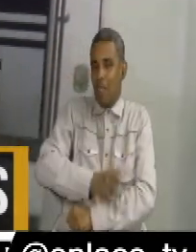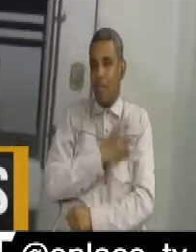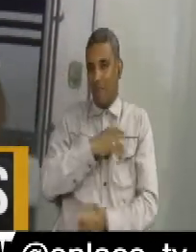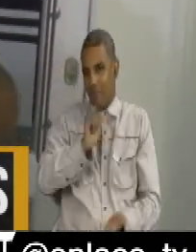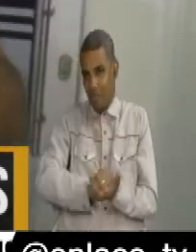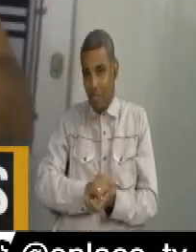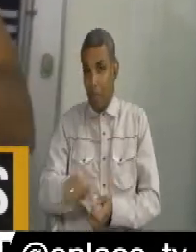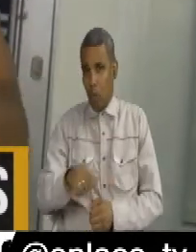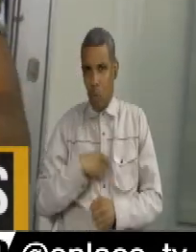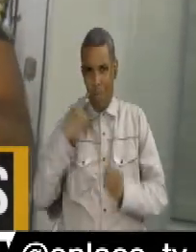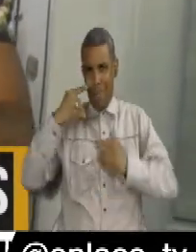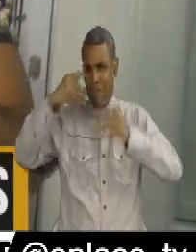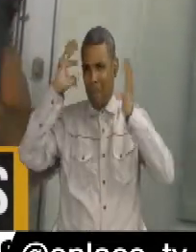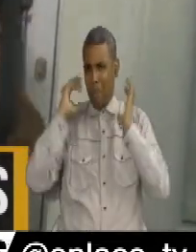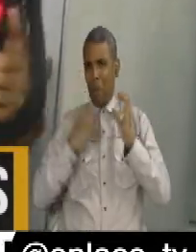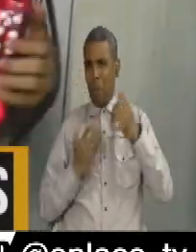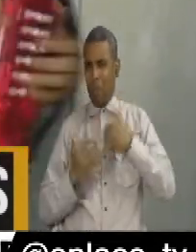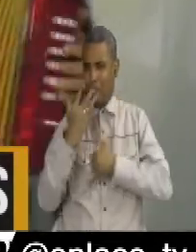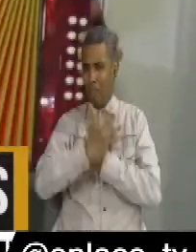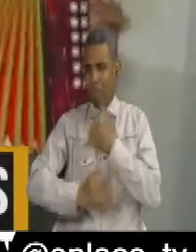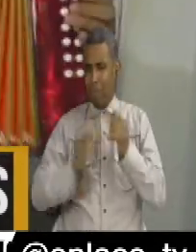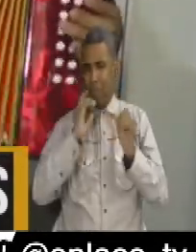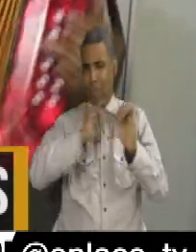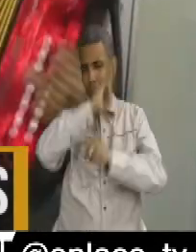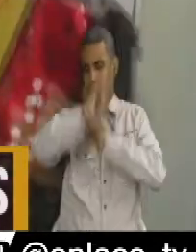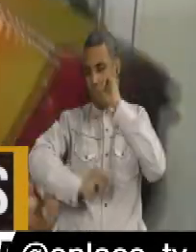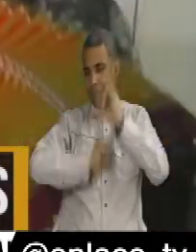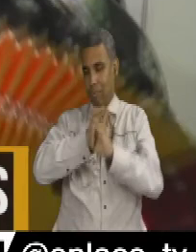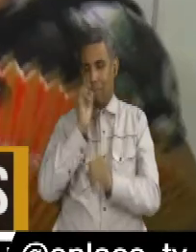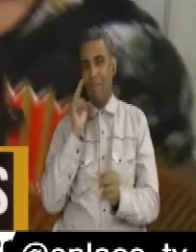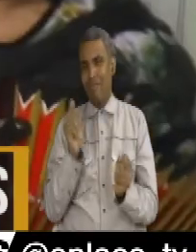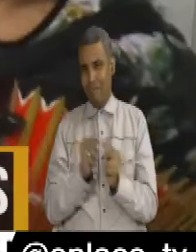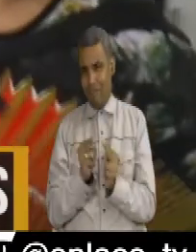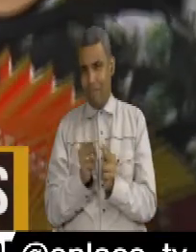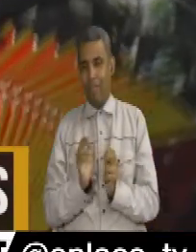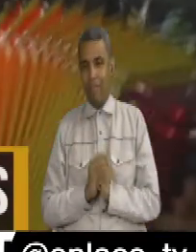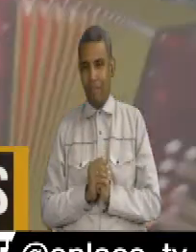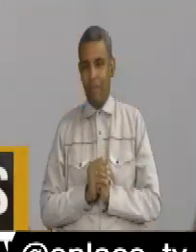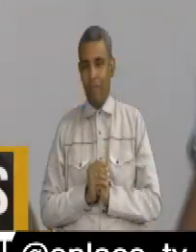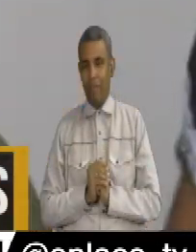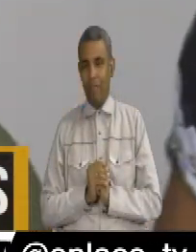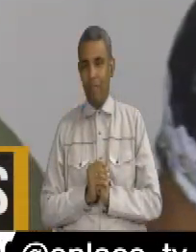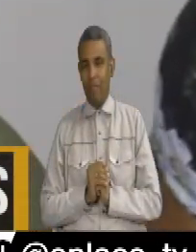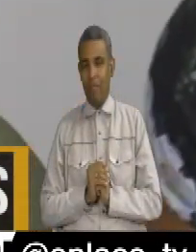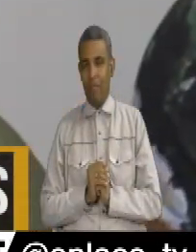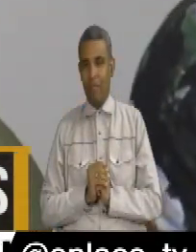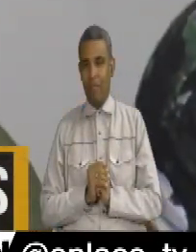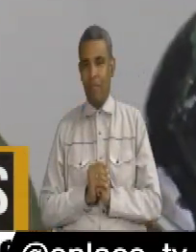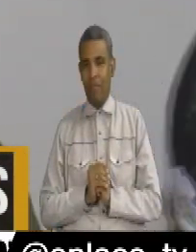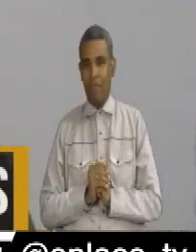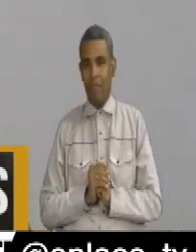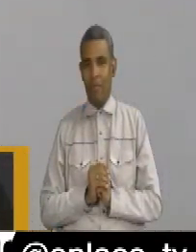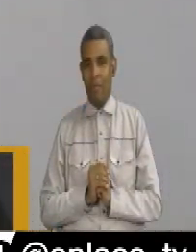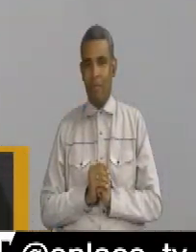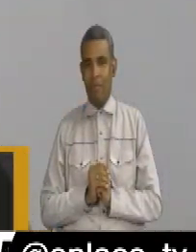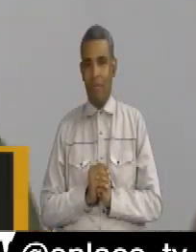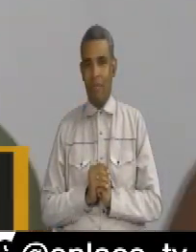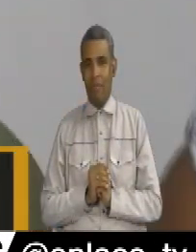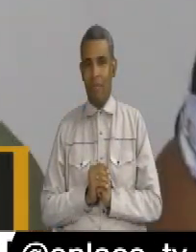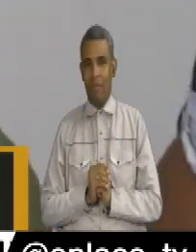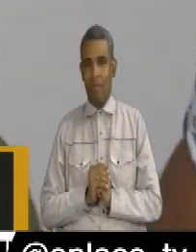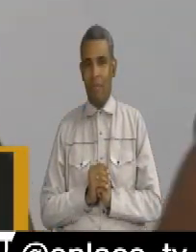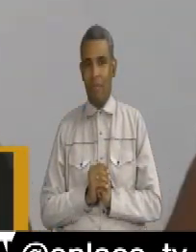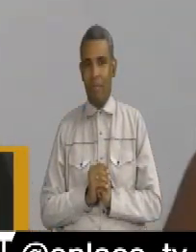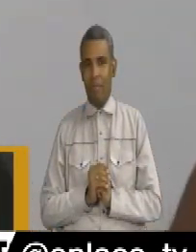reconocimiento en el ámbito nacional e internacional, de allí la aceptación con la que ha sido recibido en la ciudad. Lanzamos el mes de diciembre canciones